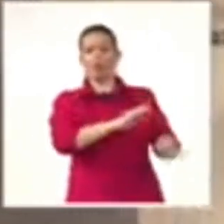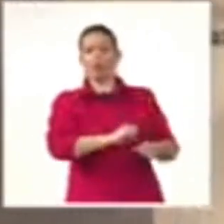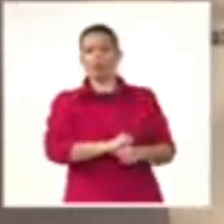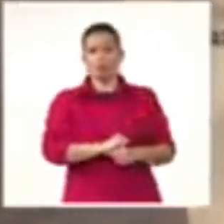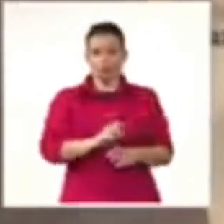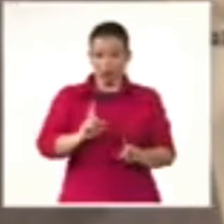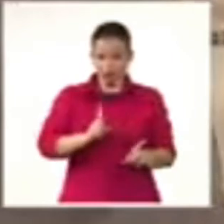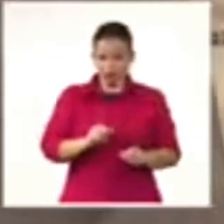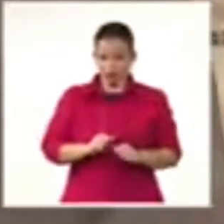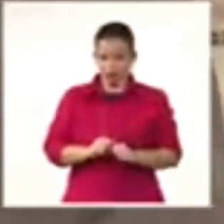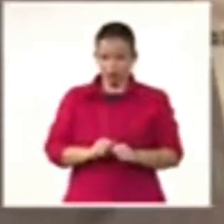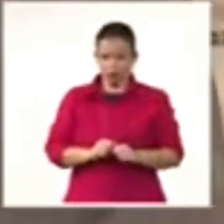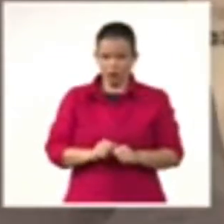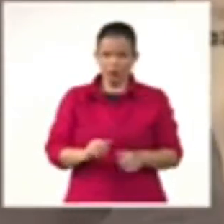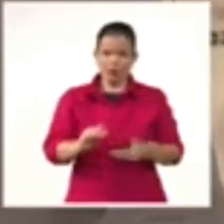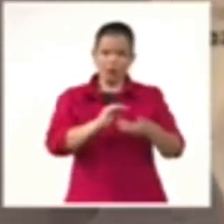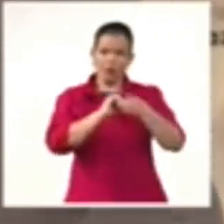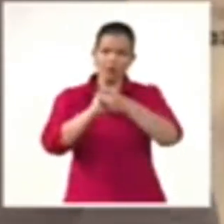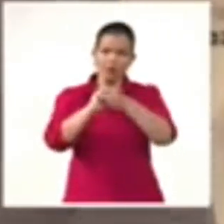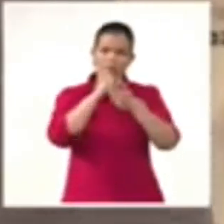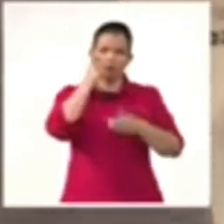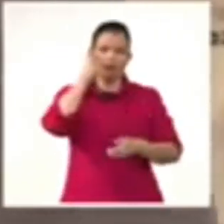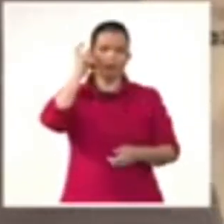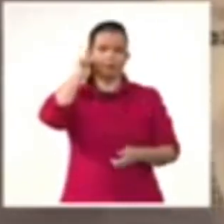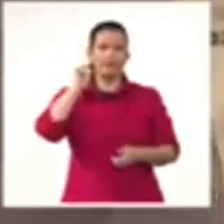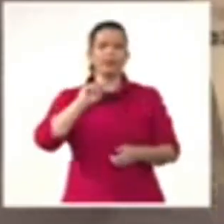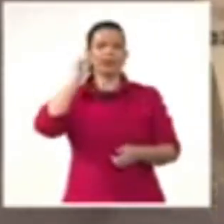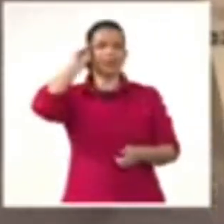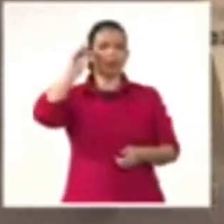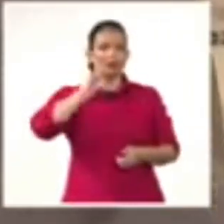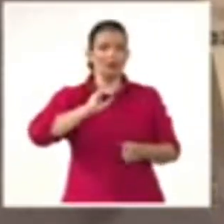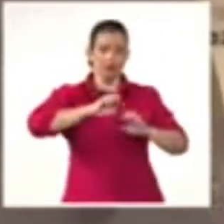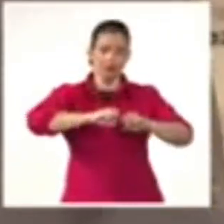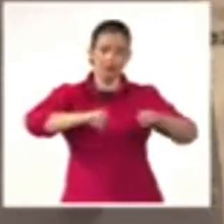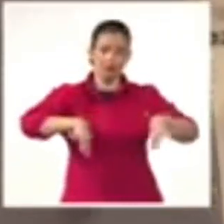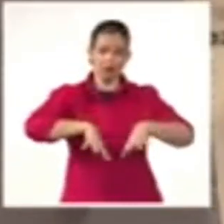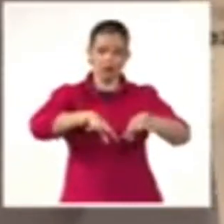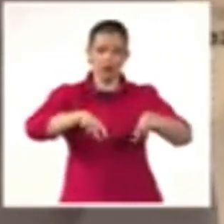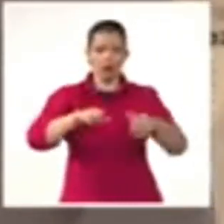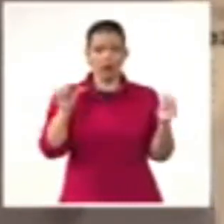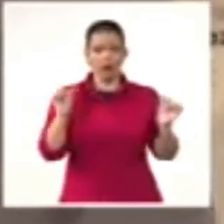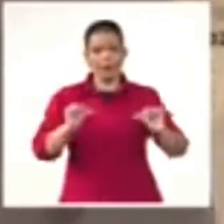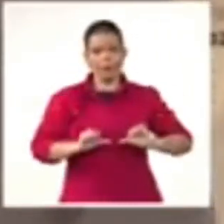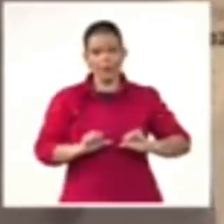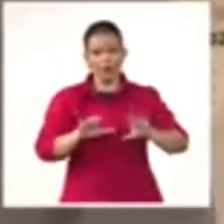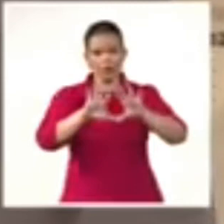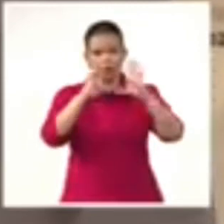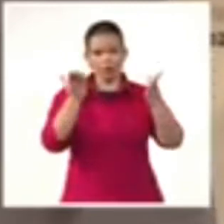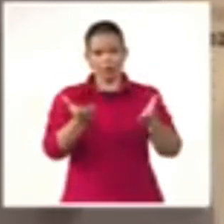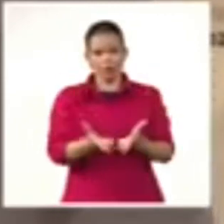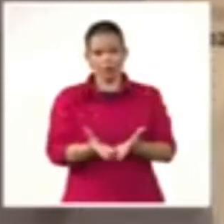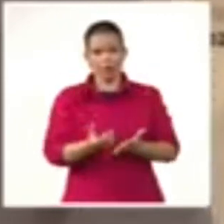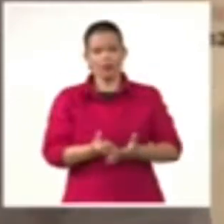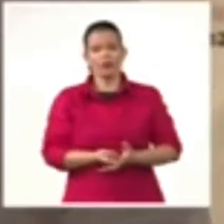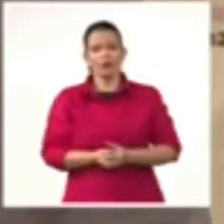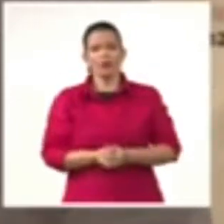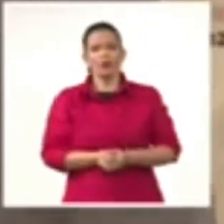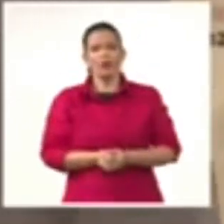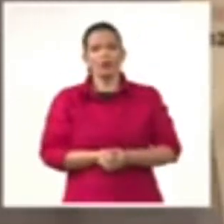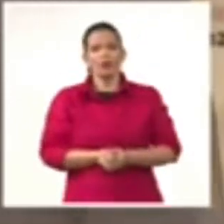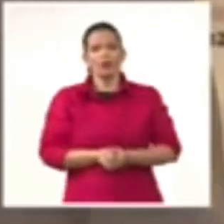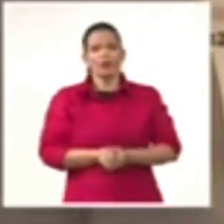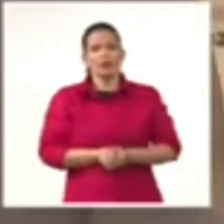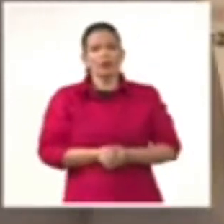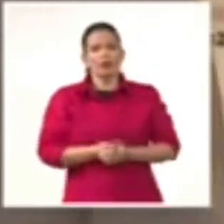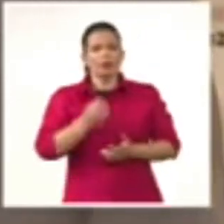Compañeras y compañeros, considerando las dramáticas condiciones en que se mueve todo el planeta hoy, asediado por las